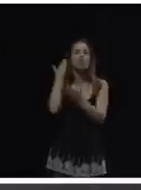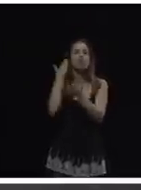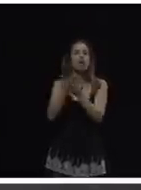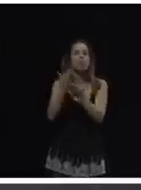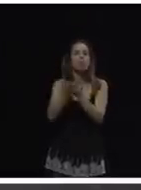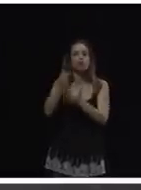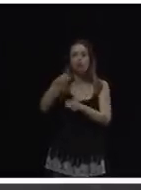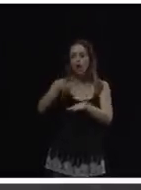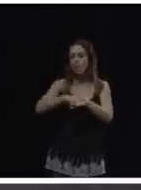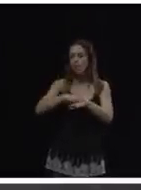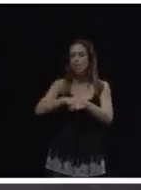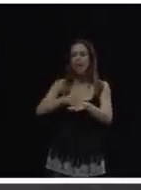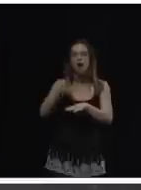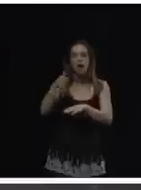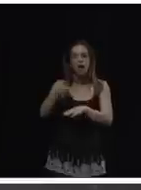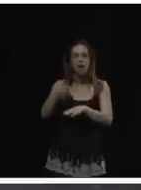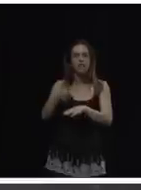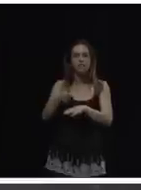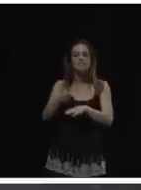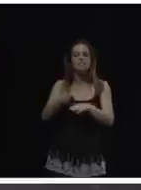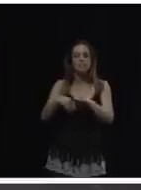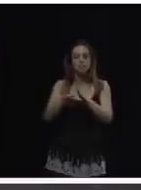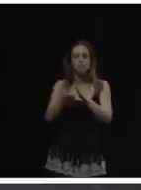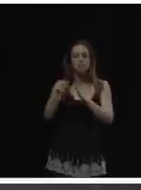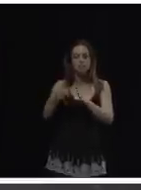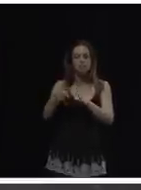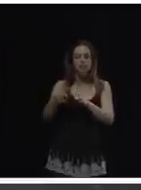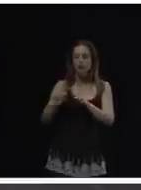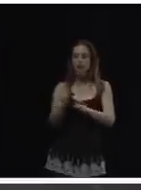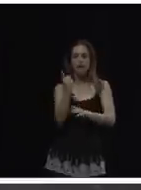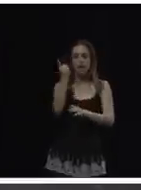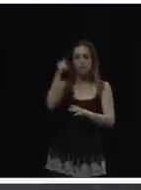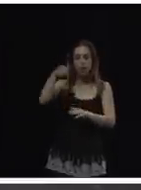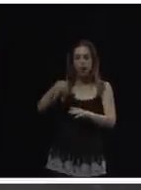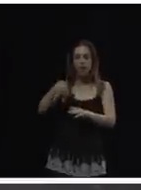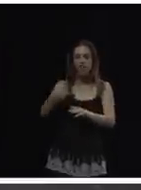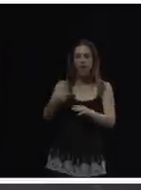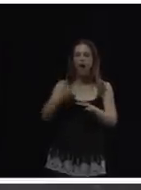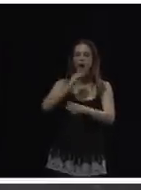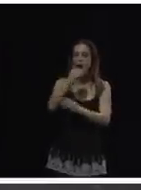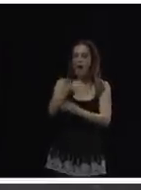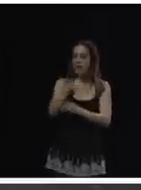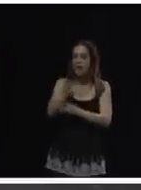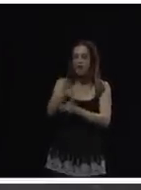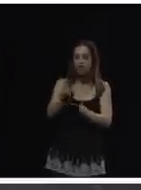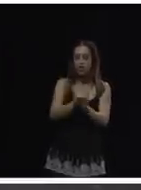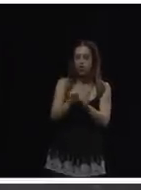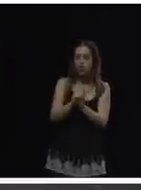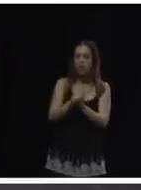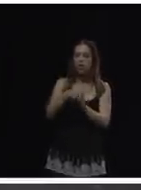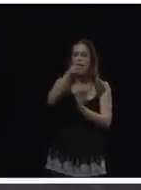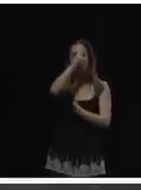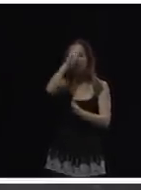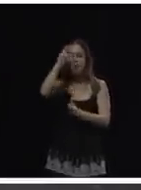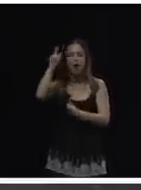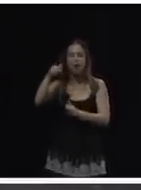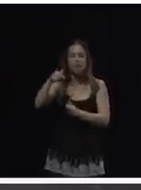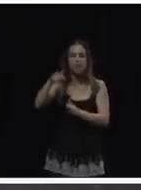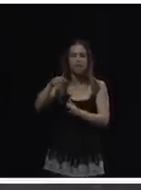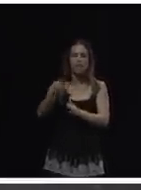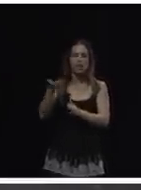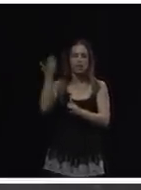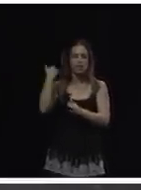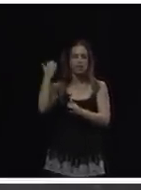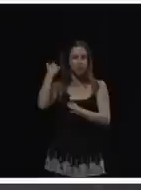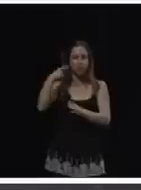millones a la calle y torcimos los renglones de la historia y del destino que en Madrid se tenía trazado para nosotros.